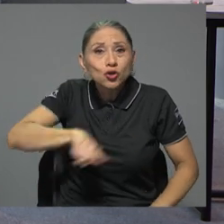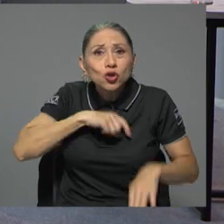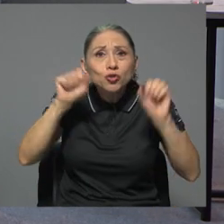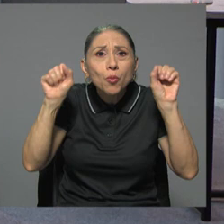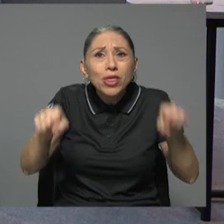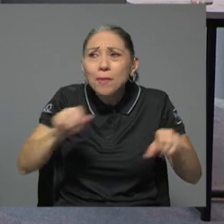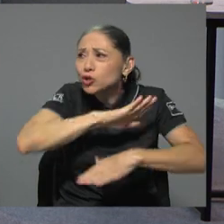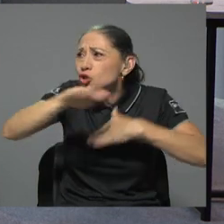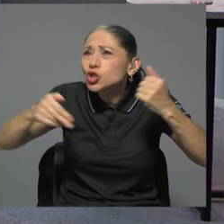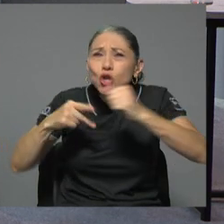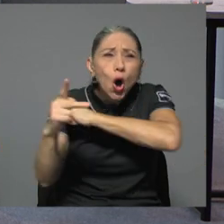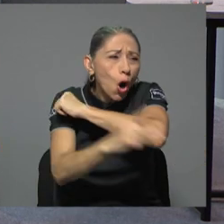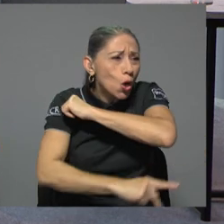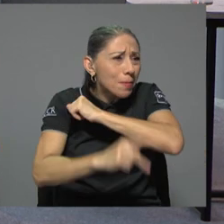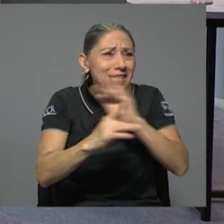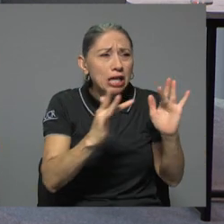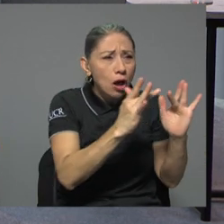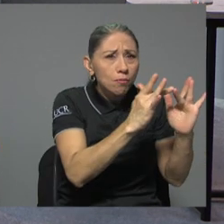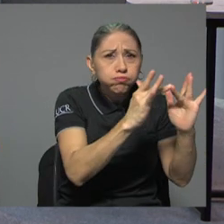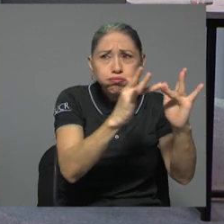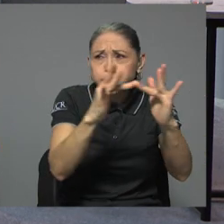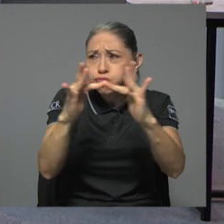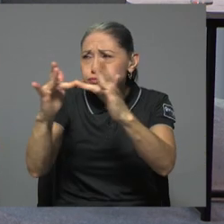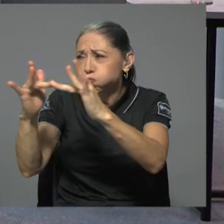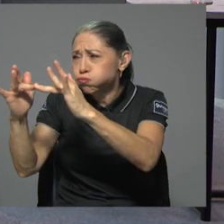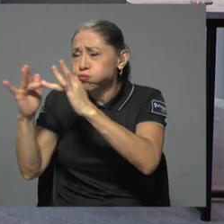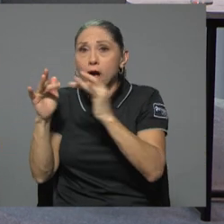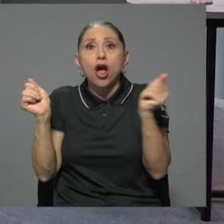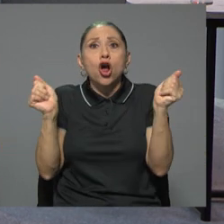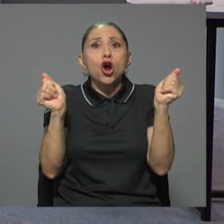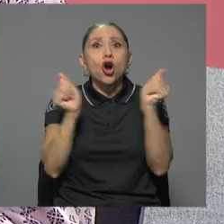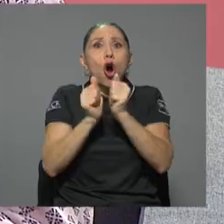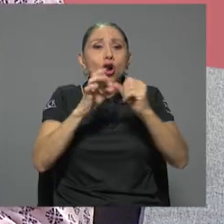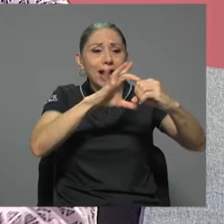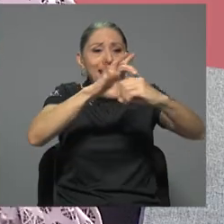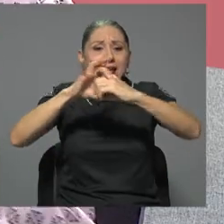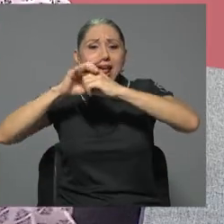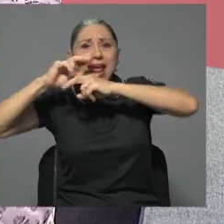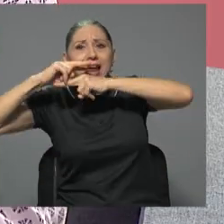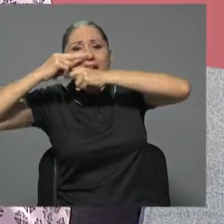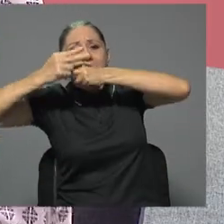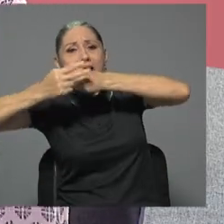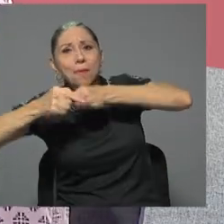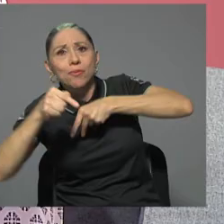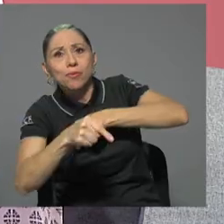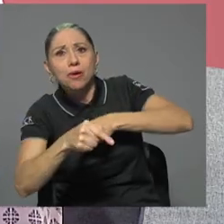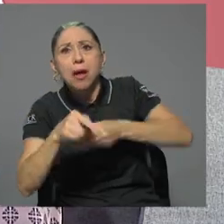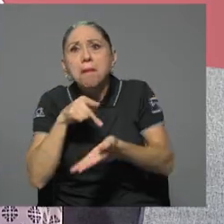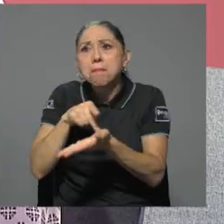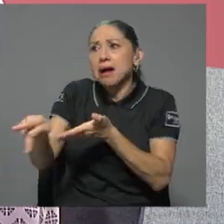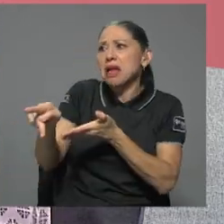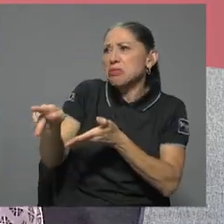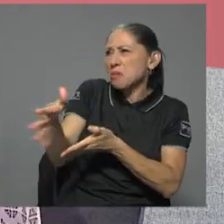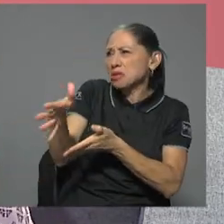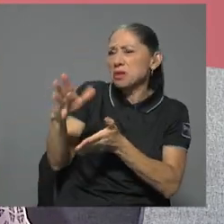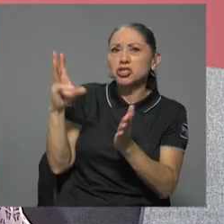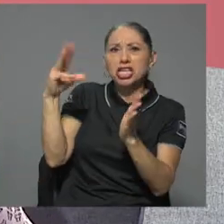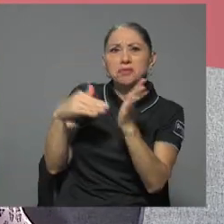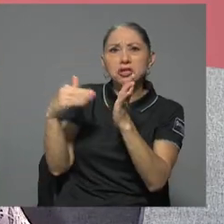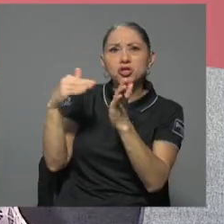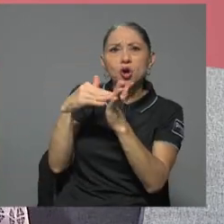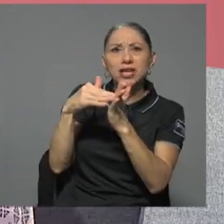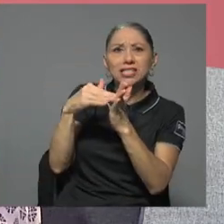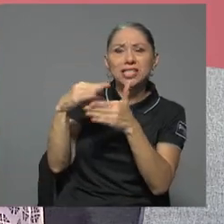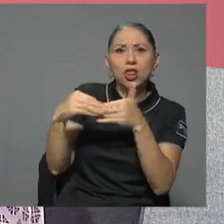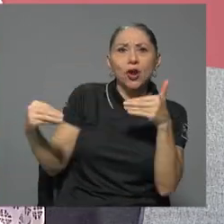en cuestión de semanas con estos enjambres satelitales por una tarifa más o menos de 6 millones de dólares al año sin necesidad de llevar